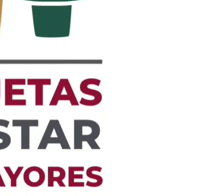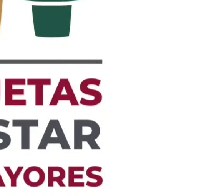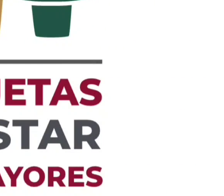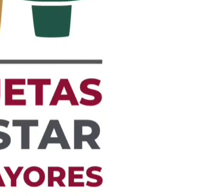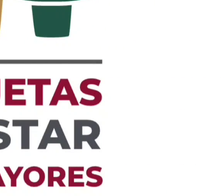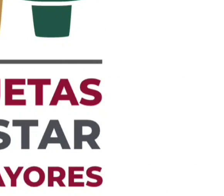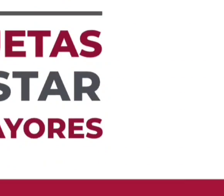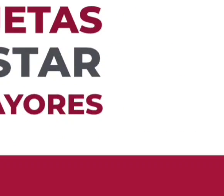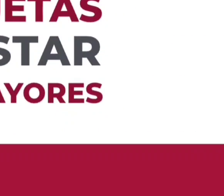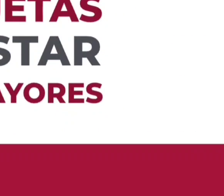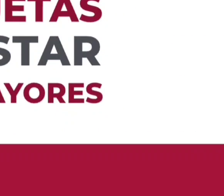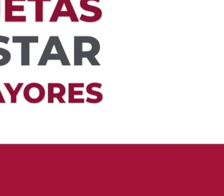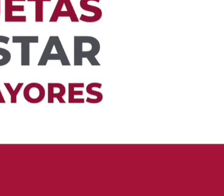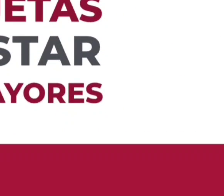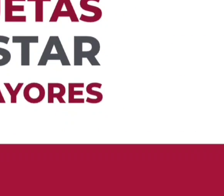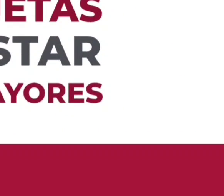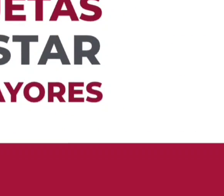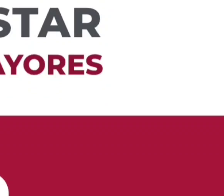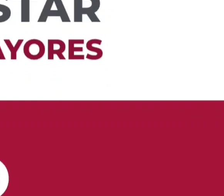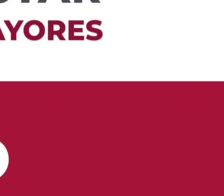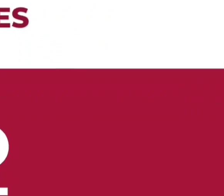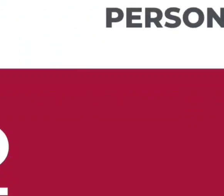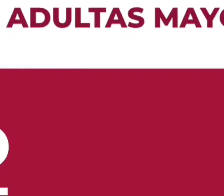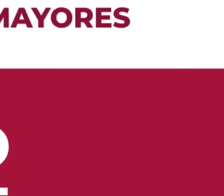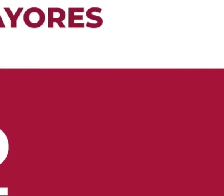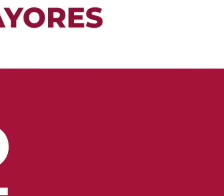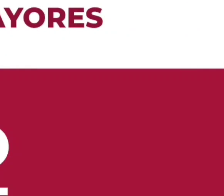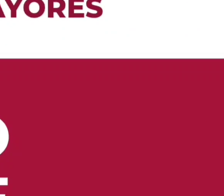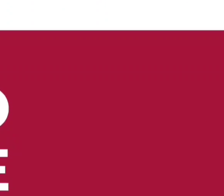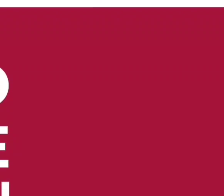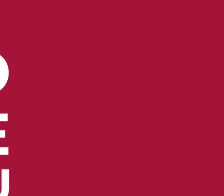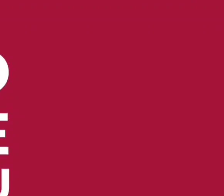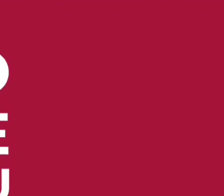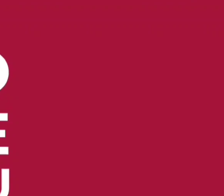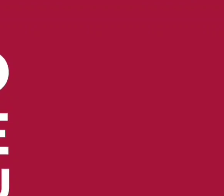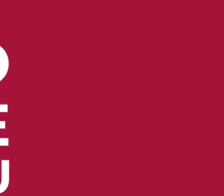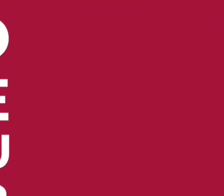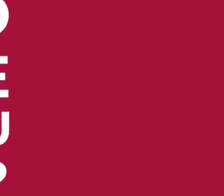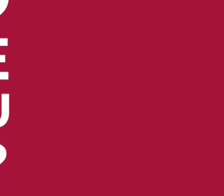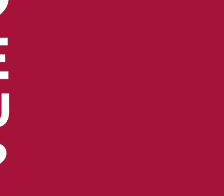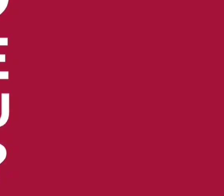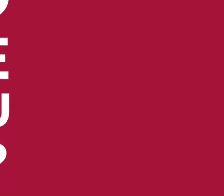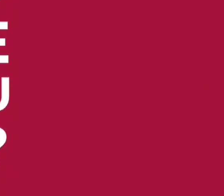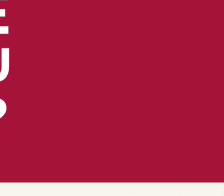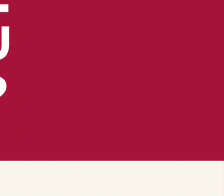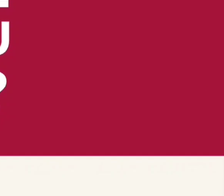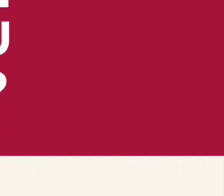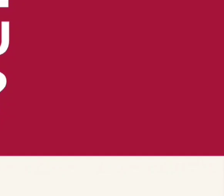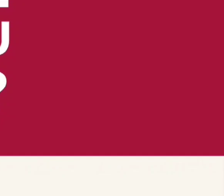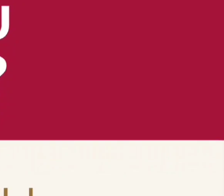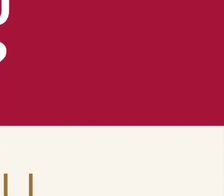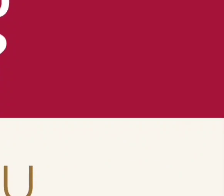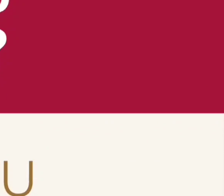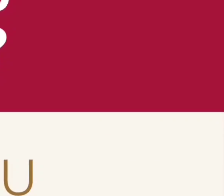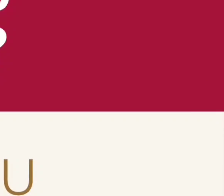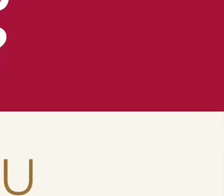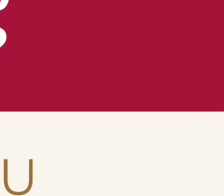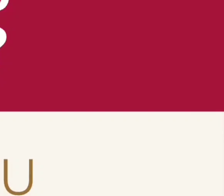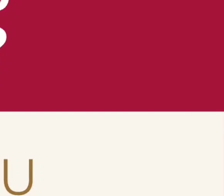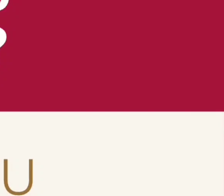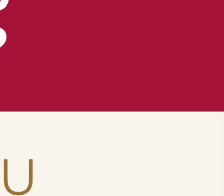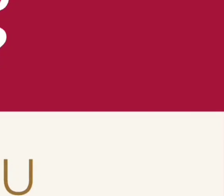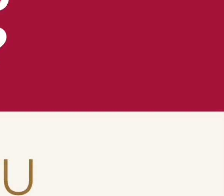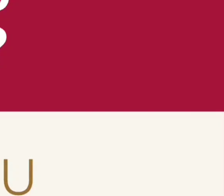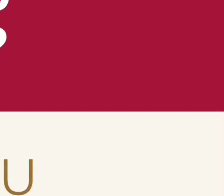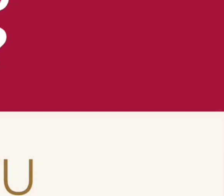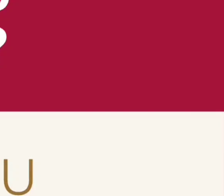65 años, entrega de tarjetas para el bienestar, personas adultas mayores. Sin